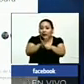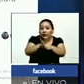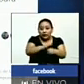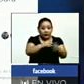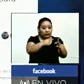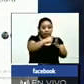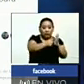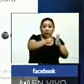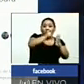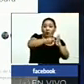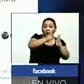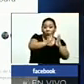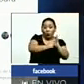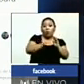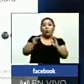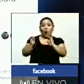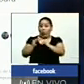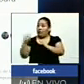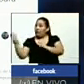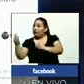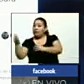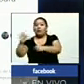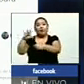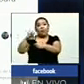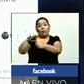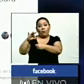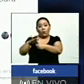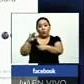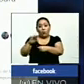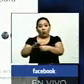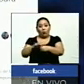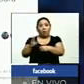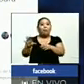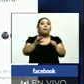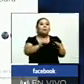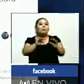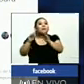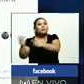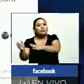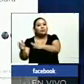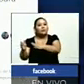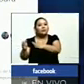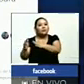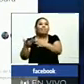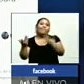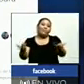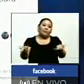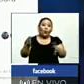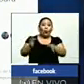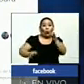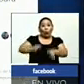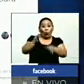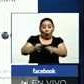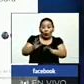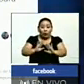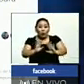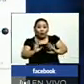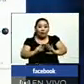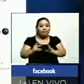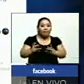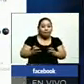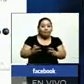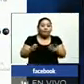magistrados y de conseguirse también los votos para que el caso pues no pase a un juicio o una